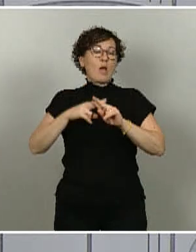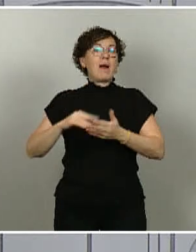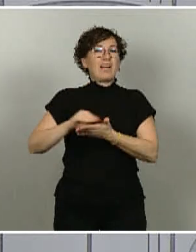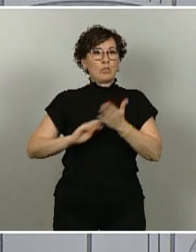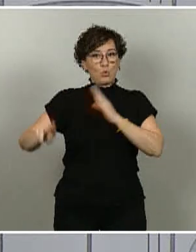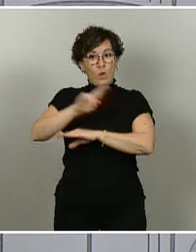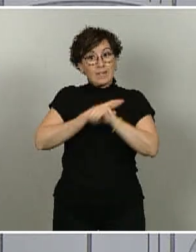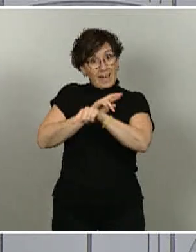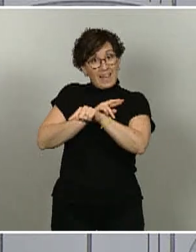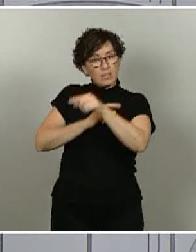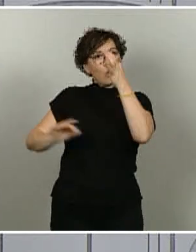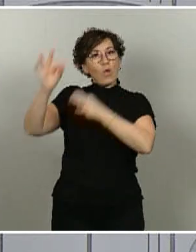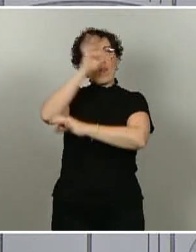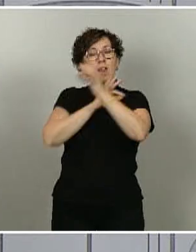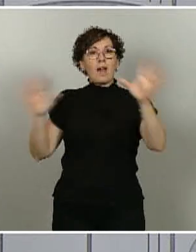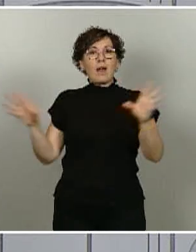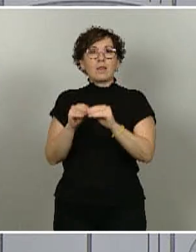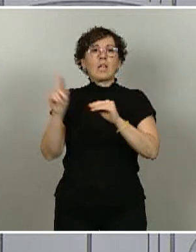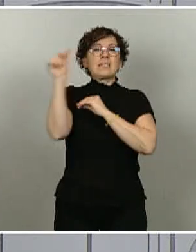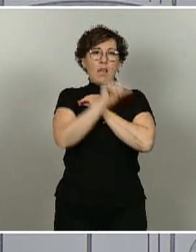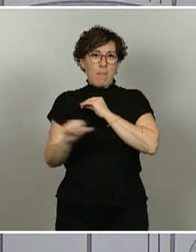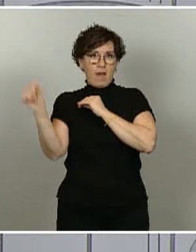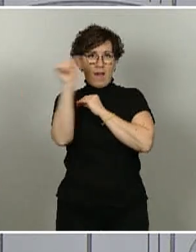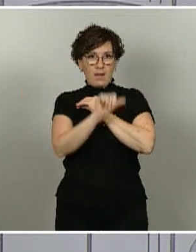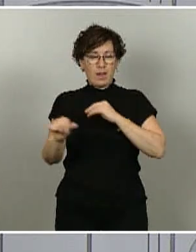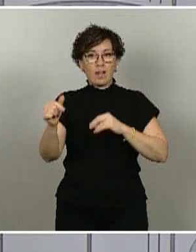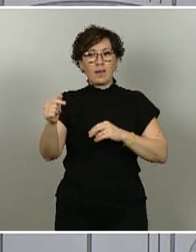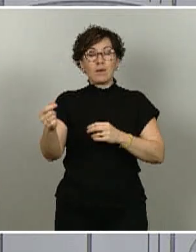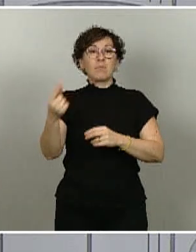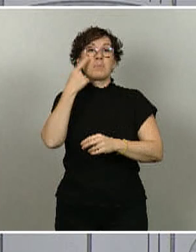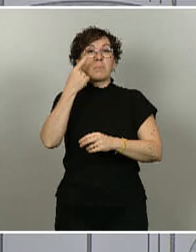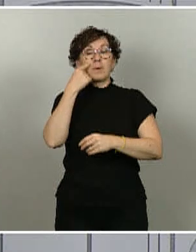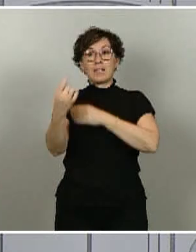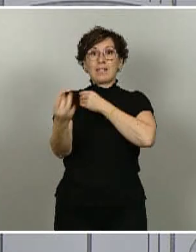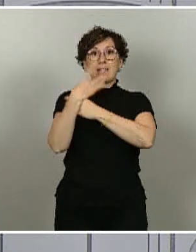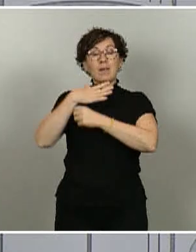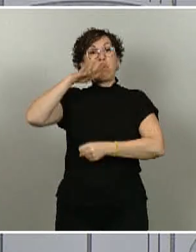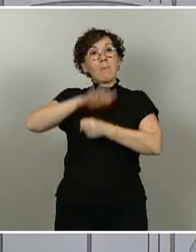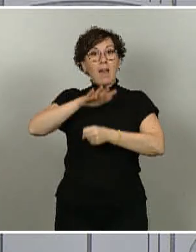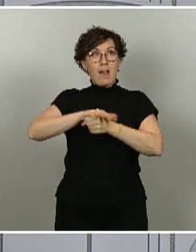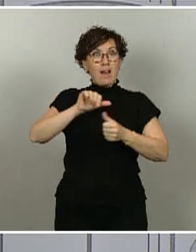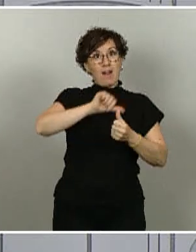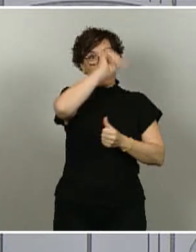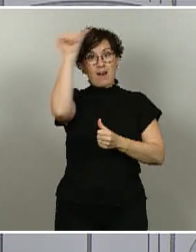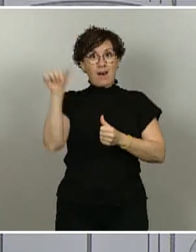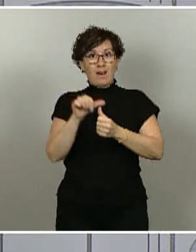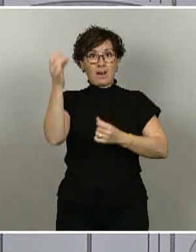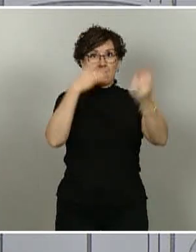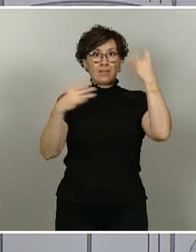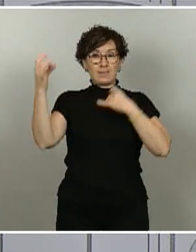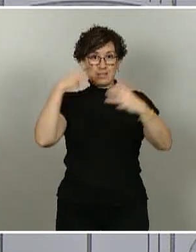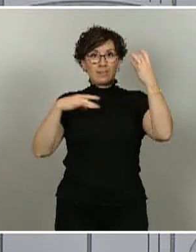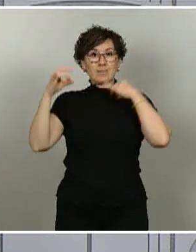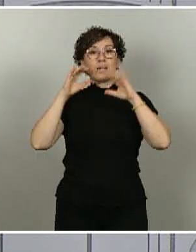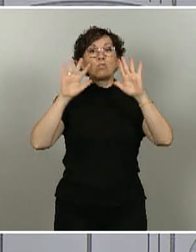semanalmente. Los datos nos los tienen que enviar a lo largo del martes y, por lo tanto, los resultados sobre la evolución de los sanitarios y las